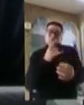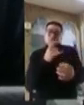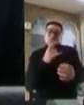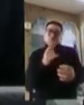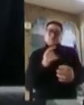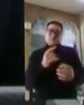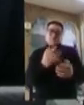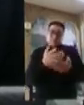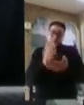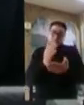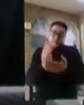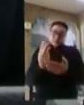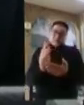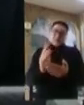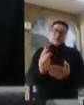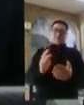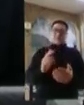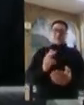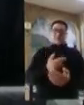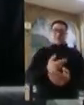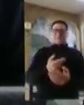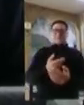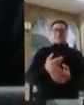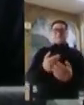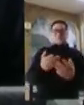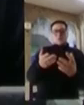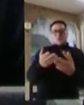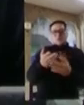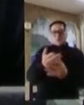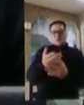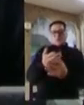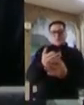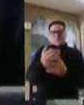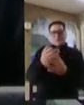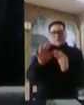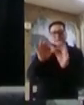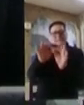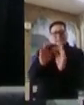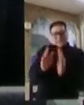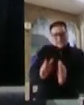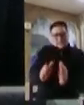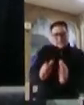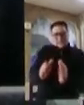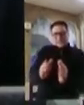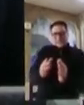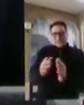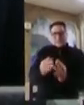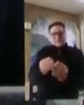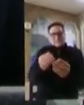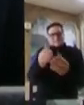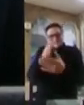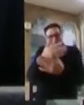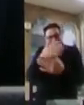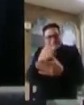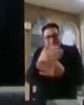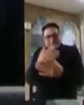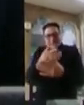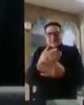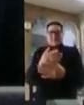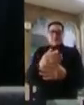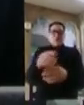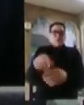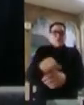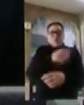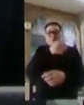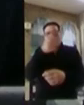a través de su persona transmitir la palabra con este sistema de señas. Gracias te damos,